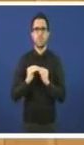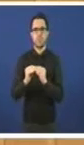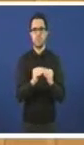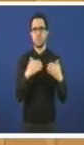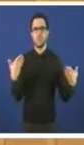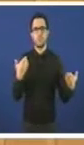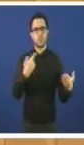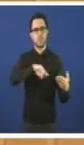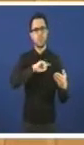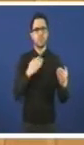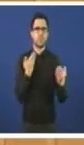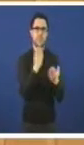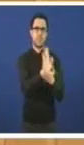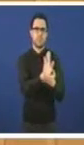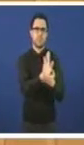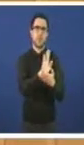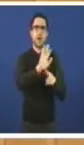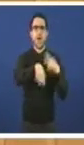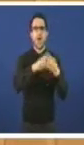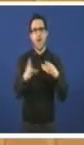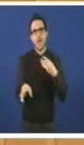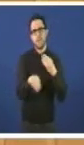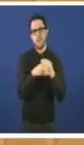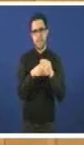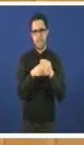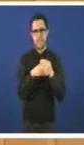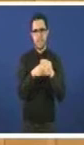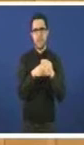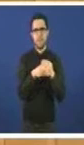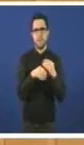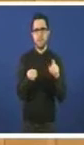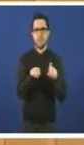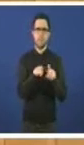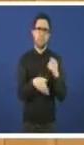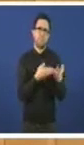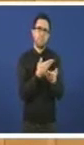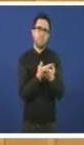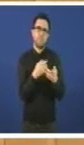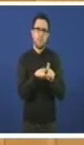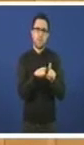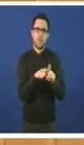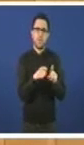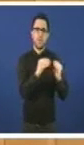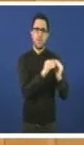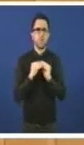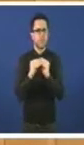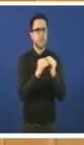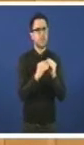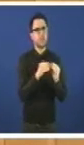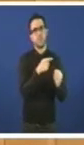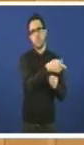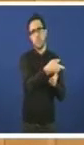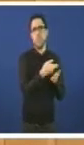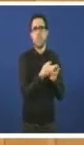absolutamente también de consenso y una enmienda abierta a ese consenso que usted reivindica pero que después resalta porque no nos engañemos